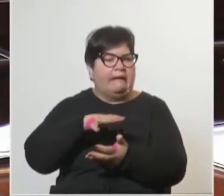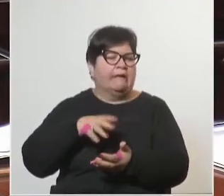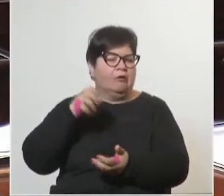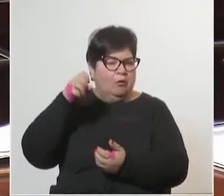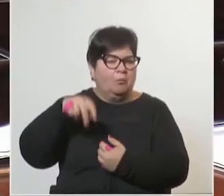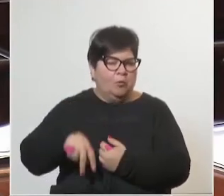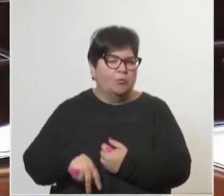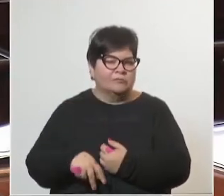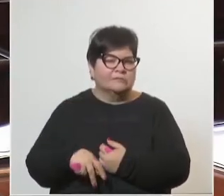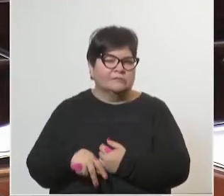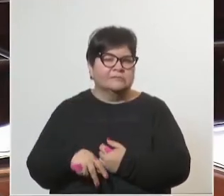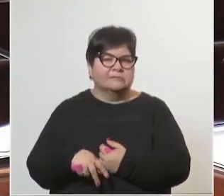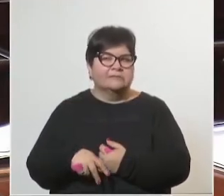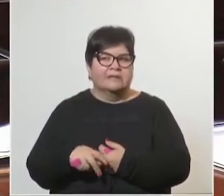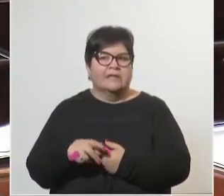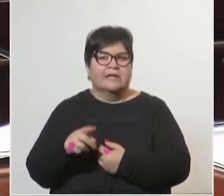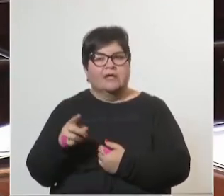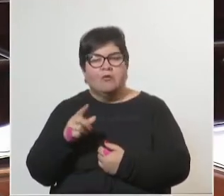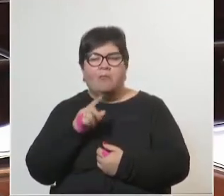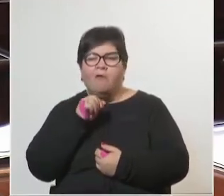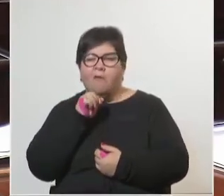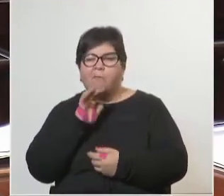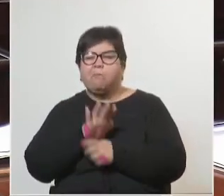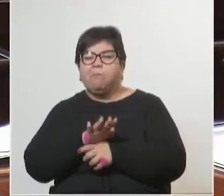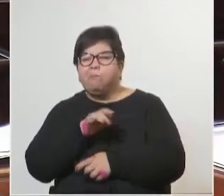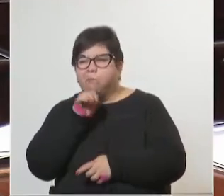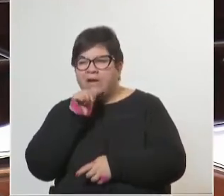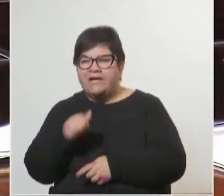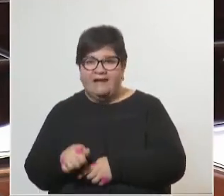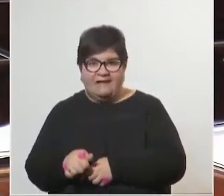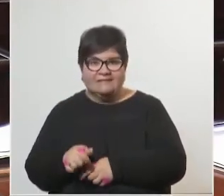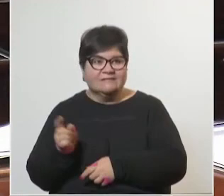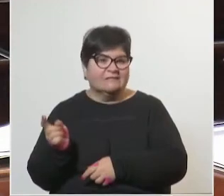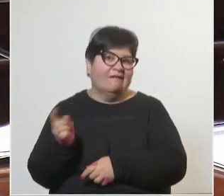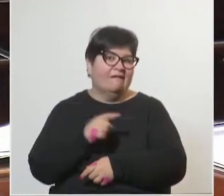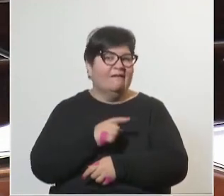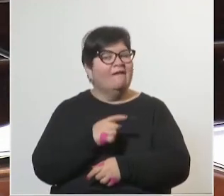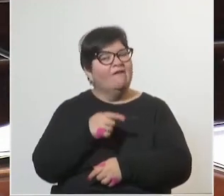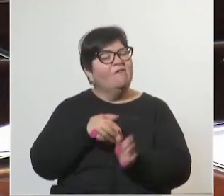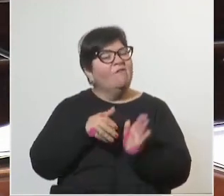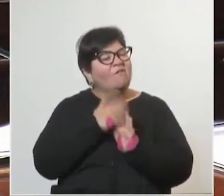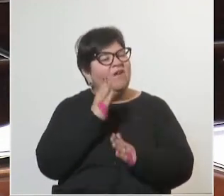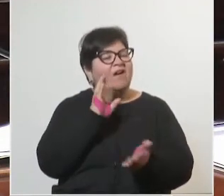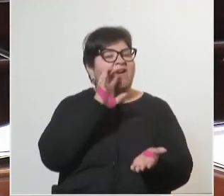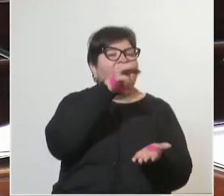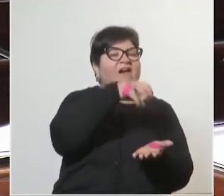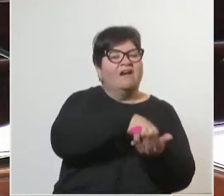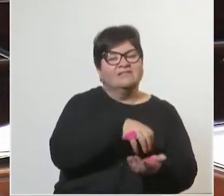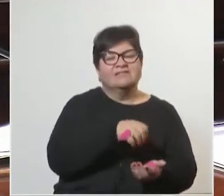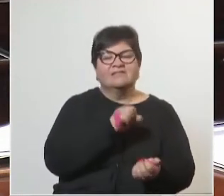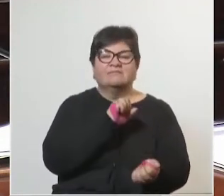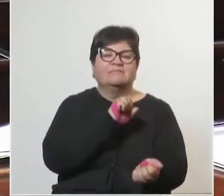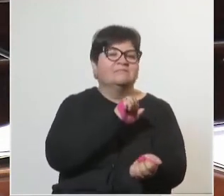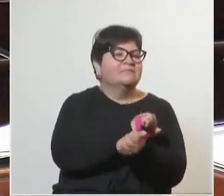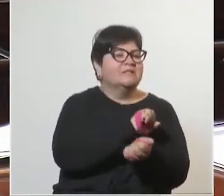se ha impuesto una especie de sentido de venganza. La prisión sirve para vengar,